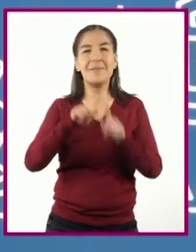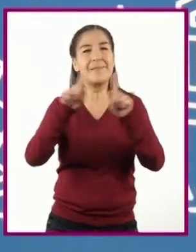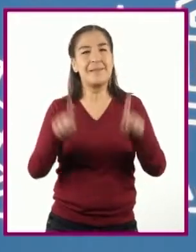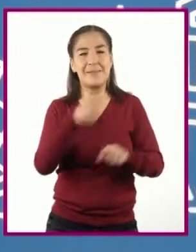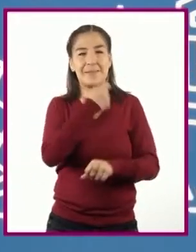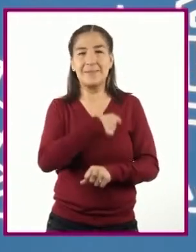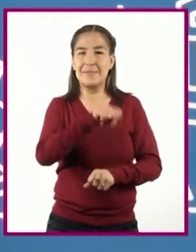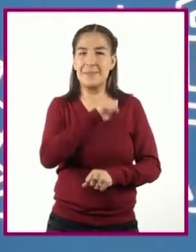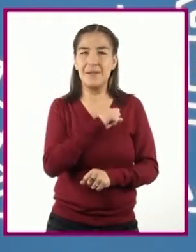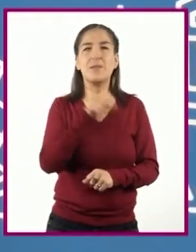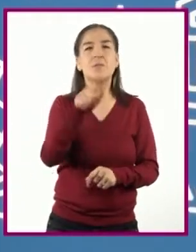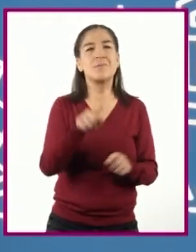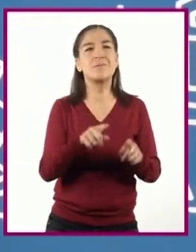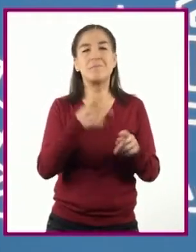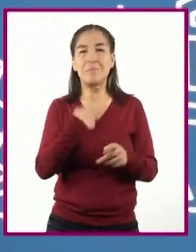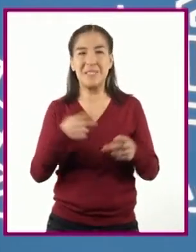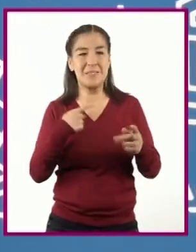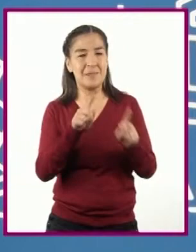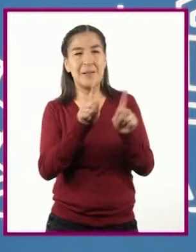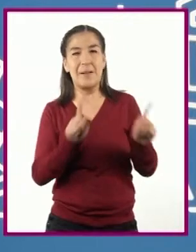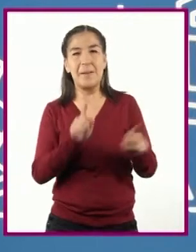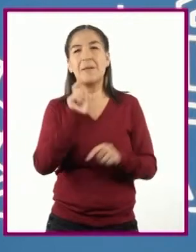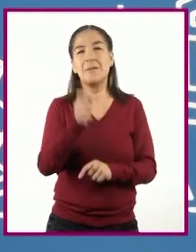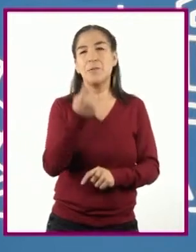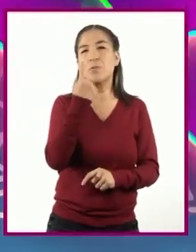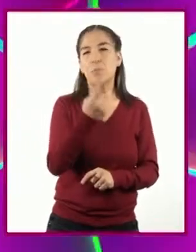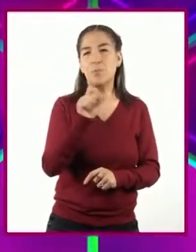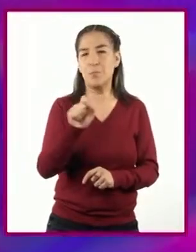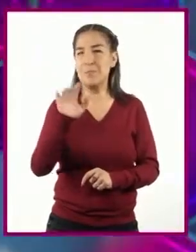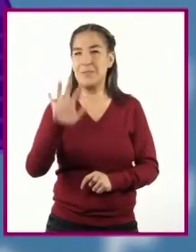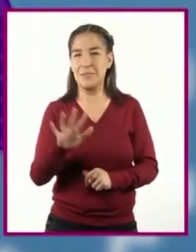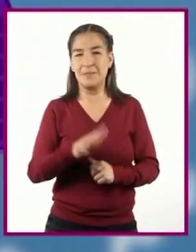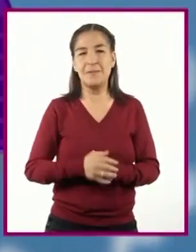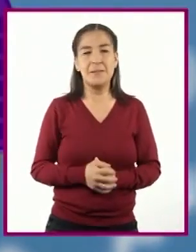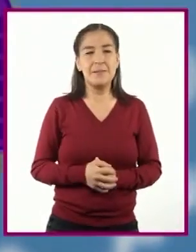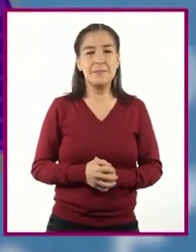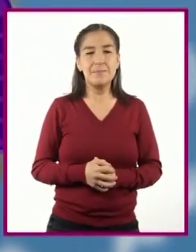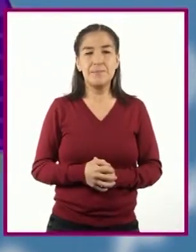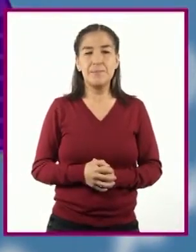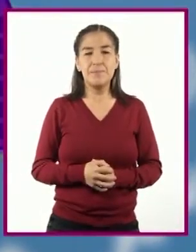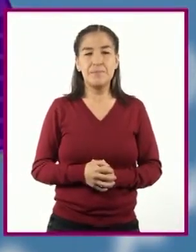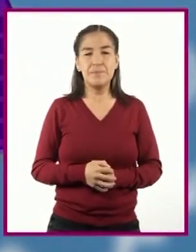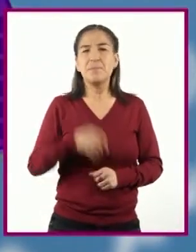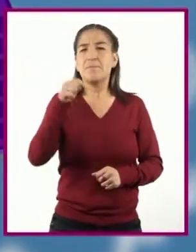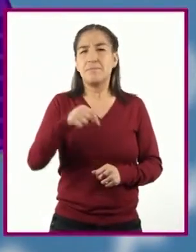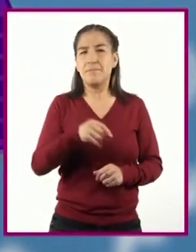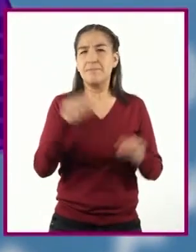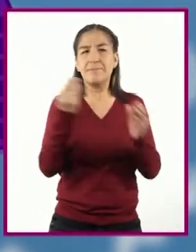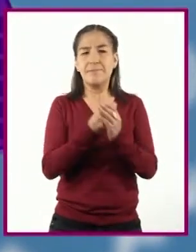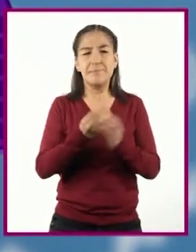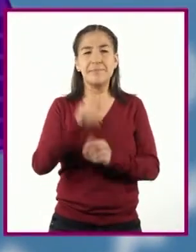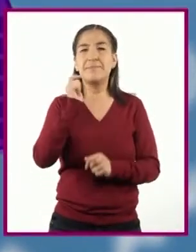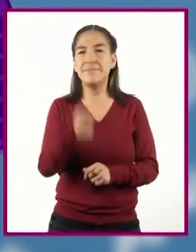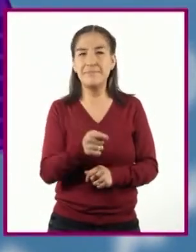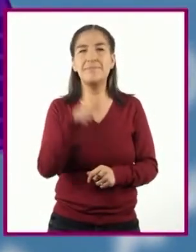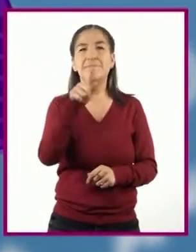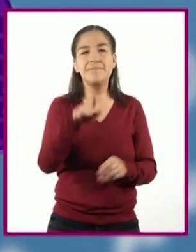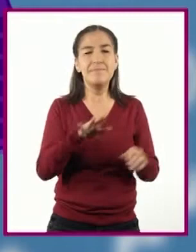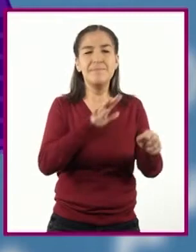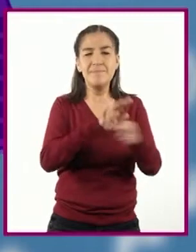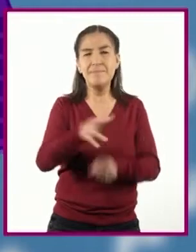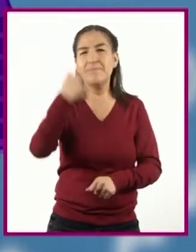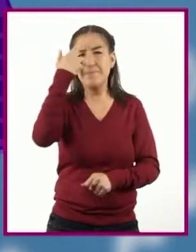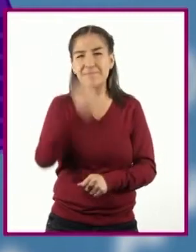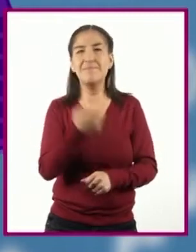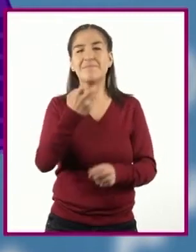distancia, alejándose de las demás personas mínimo 1,5 metros. El propósito de esta sesión es identificar las causas de